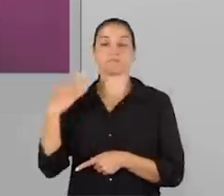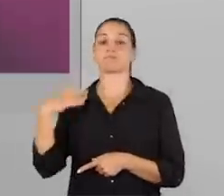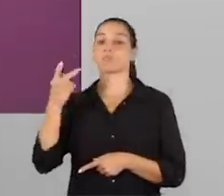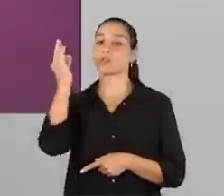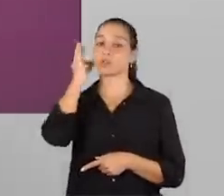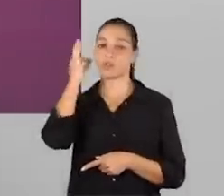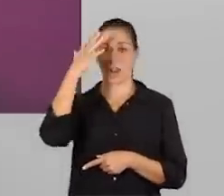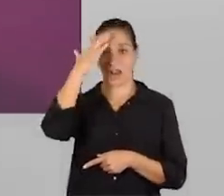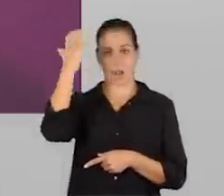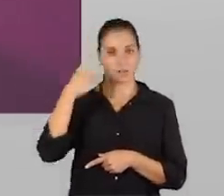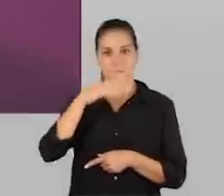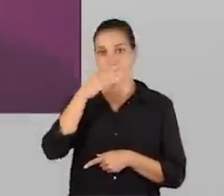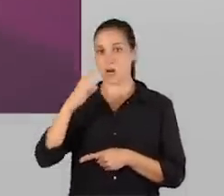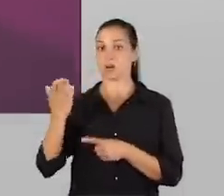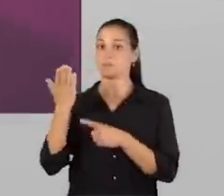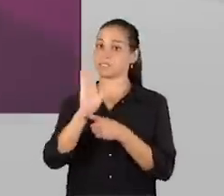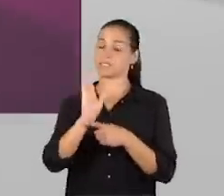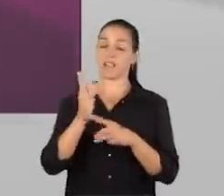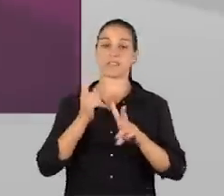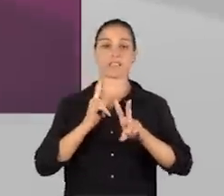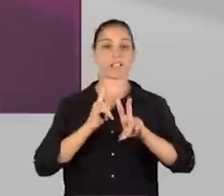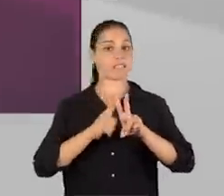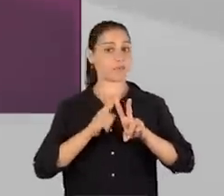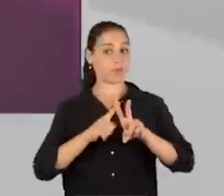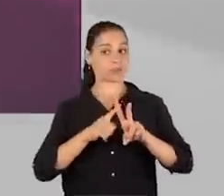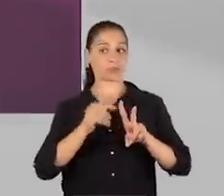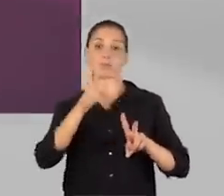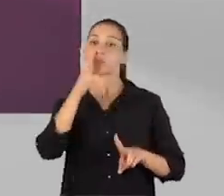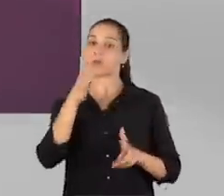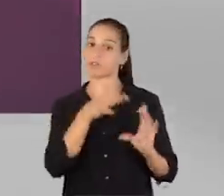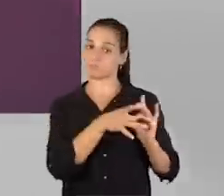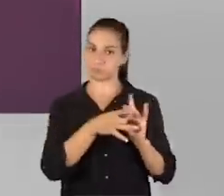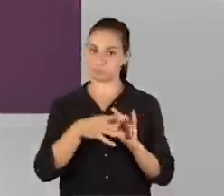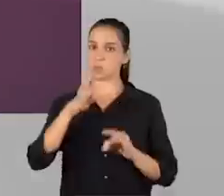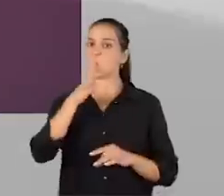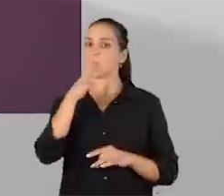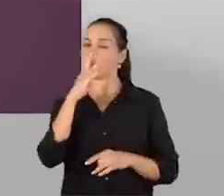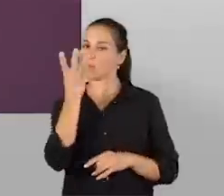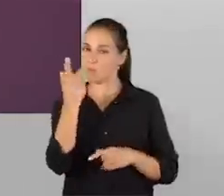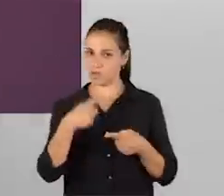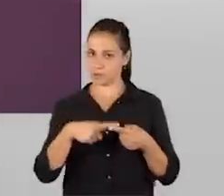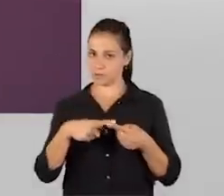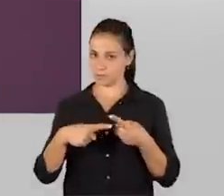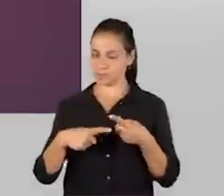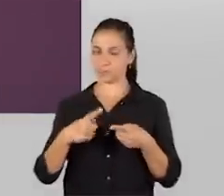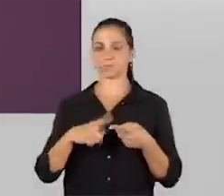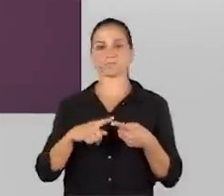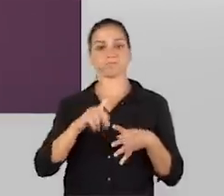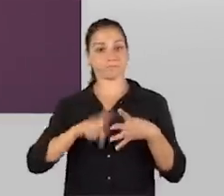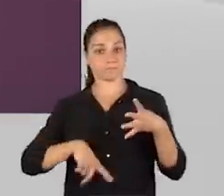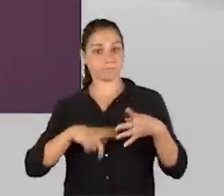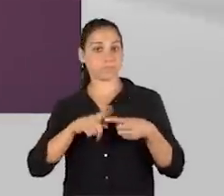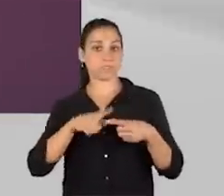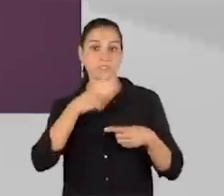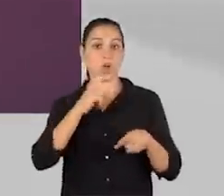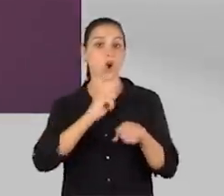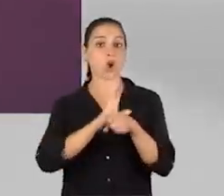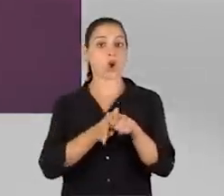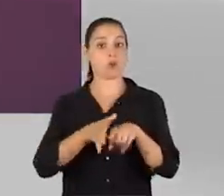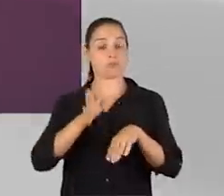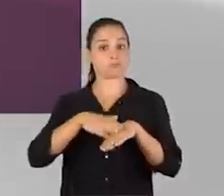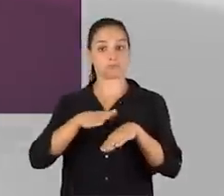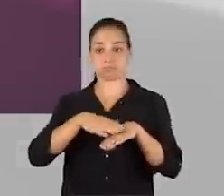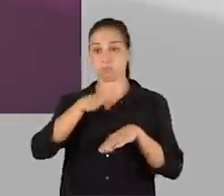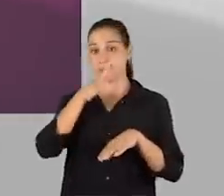de vox y voy a dar cuatro datos cuatro hechos la señora Ayuso dijo que la culpa del covid era de la forma de vivir de las personas migrantes